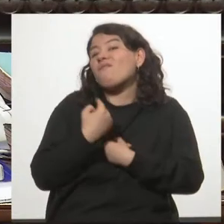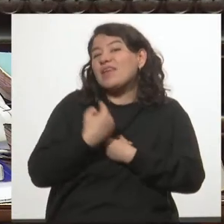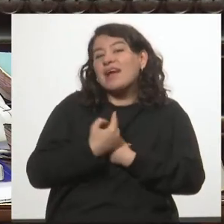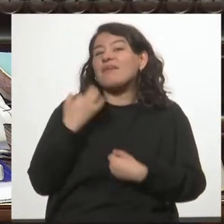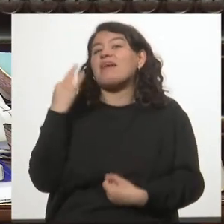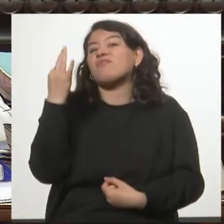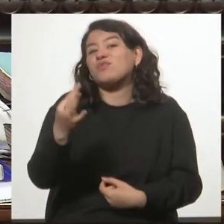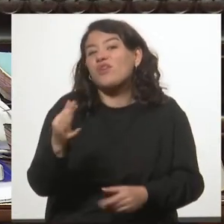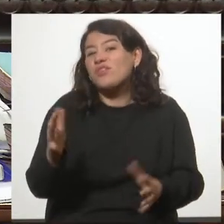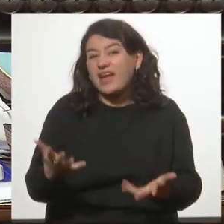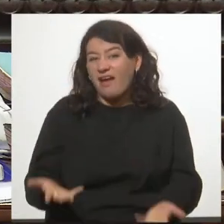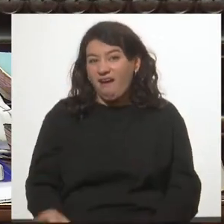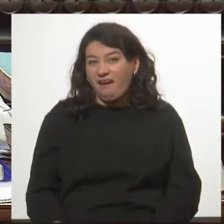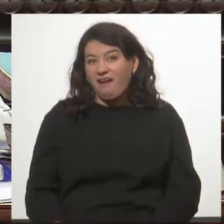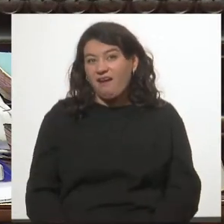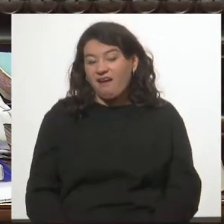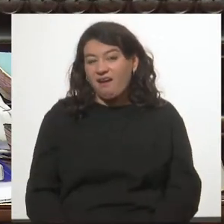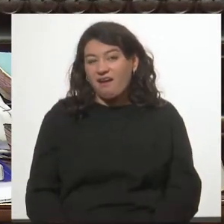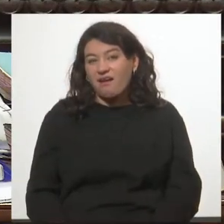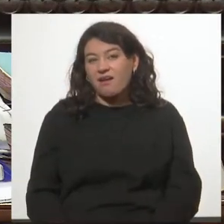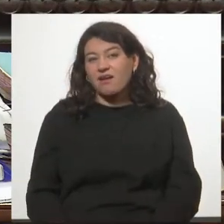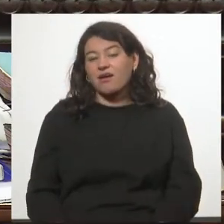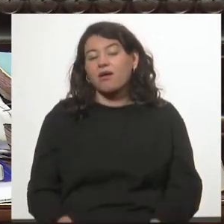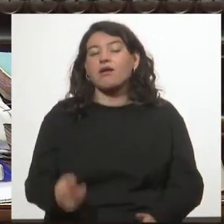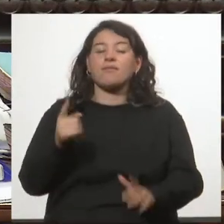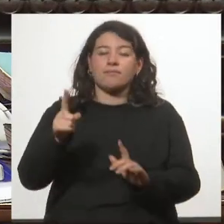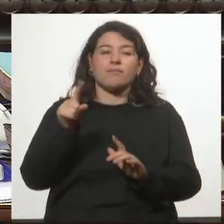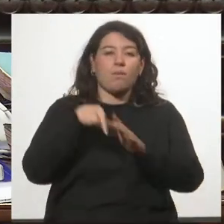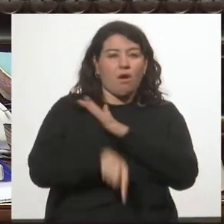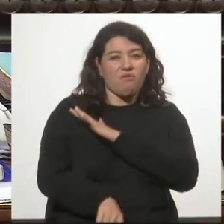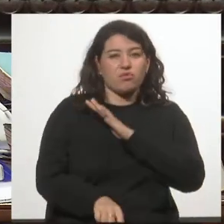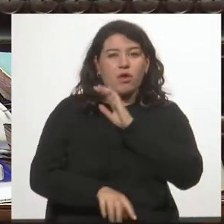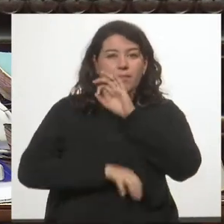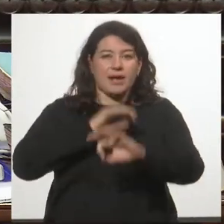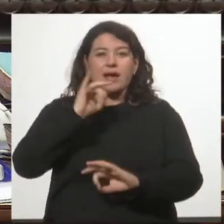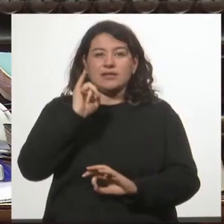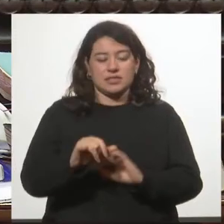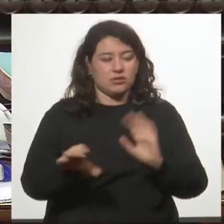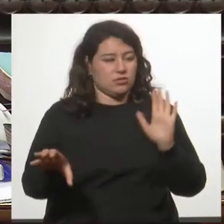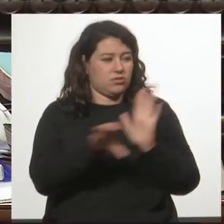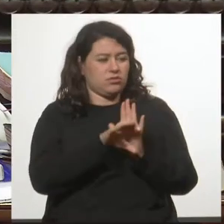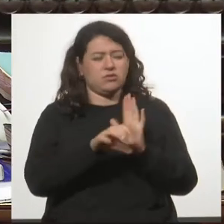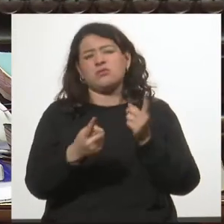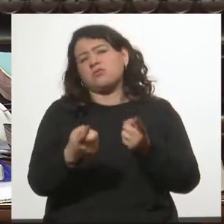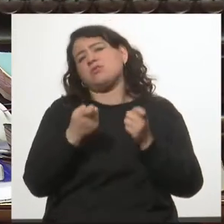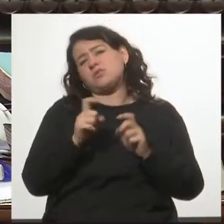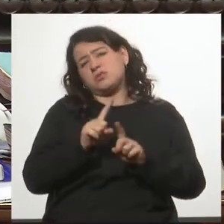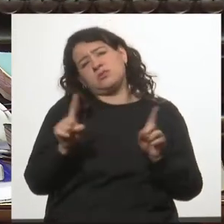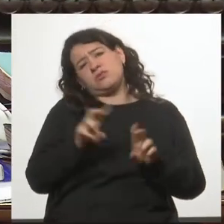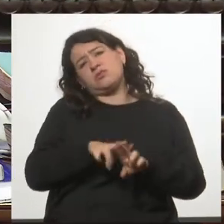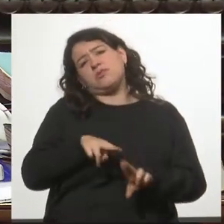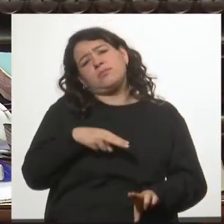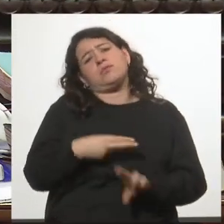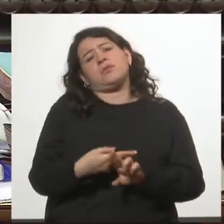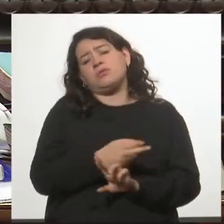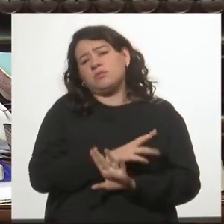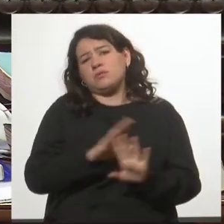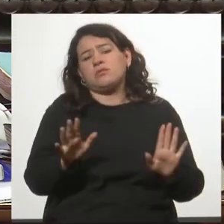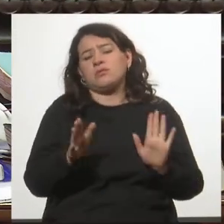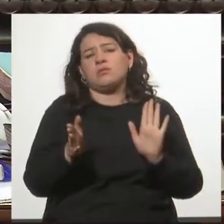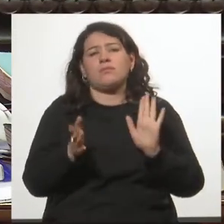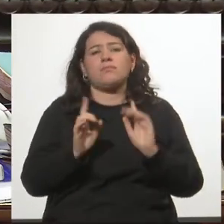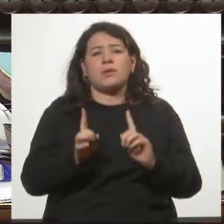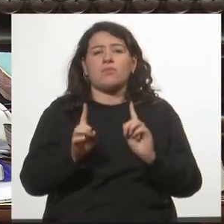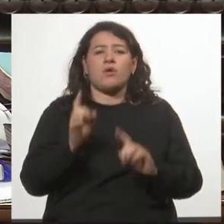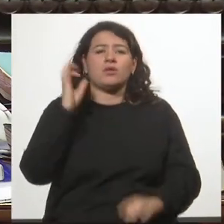futuro sobre el fondo lo que sí dice la constitución no voy a reiterar lo referido